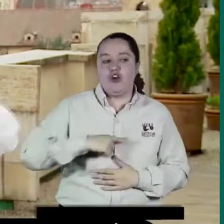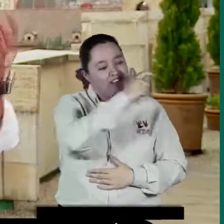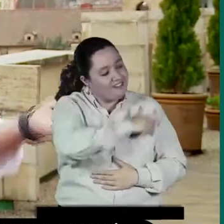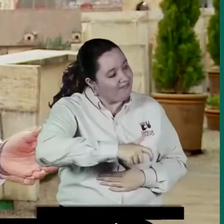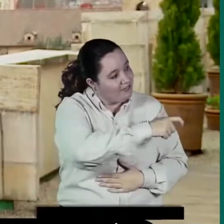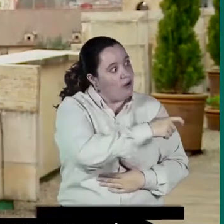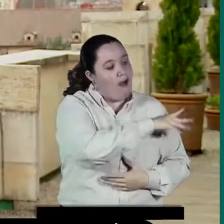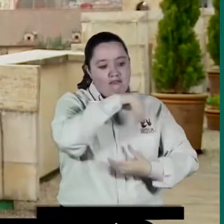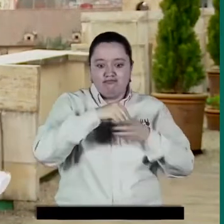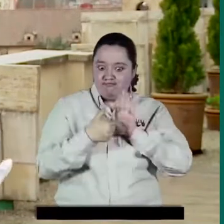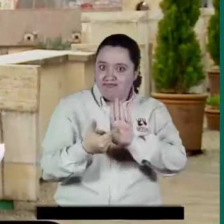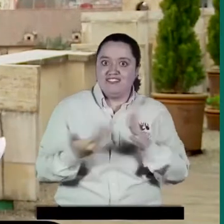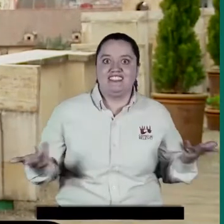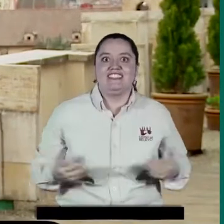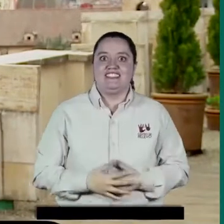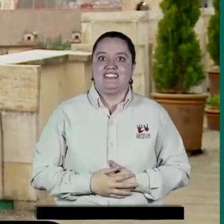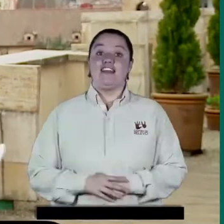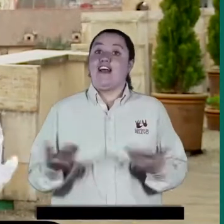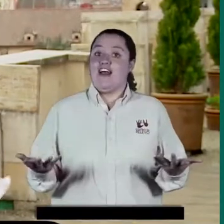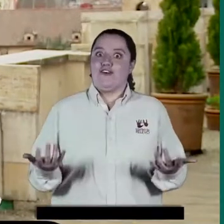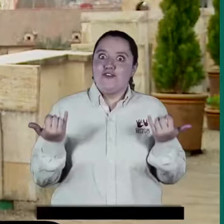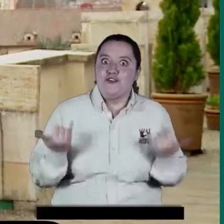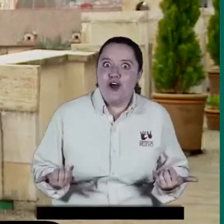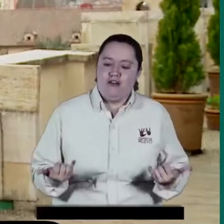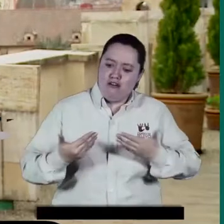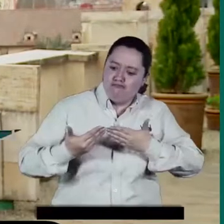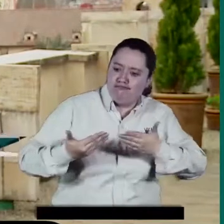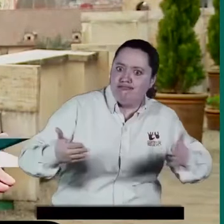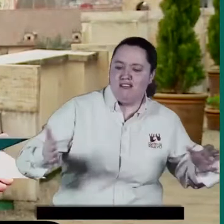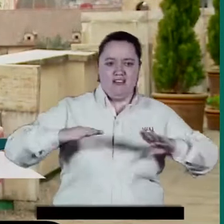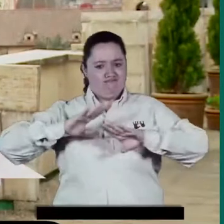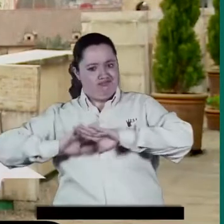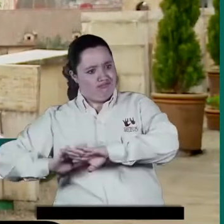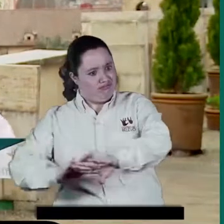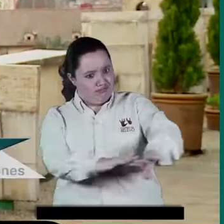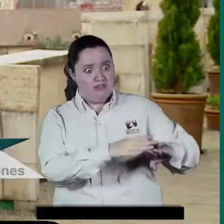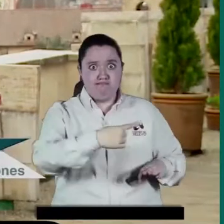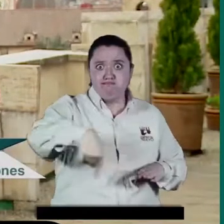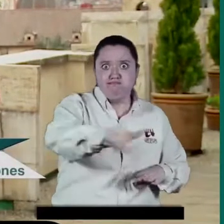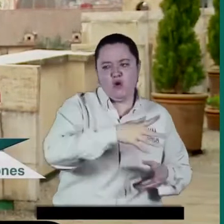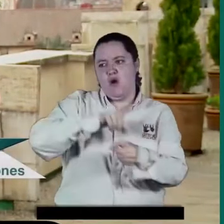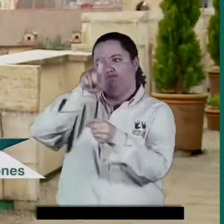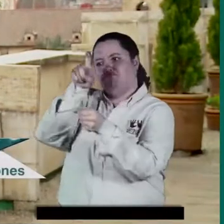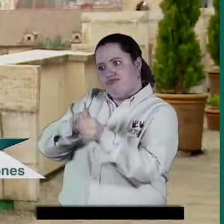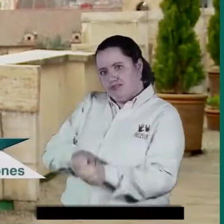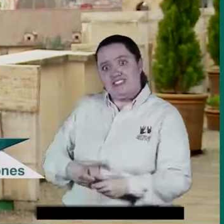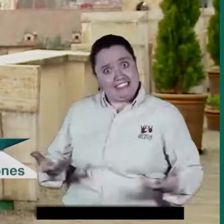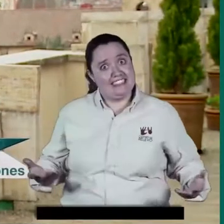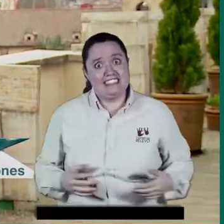sino de la vida de los demás por eso hoy queremos abrir esta convocatoria para que muchos puedan participar